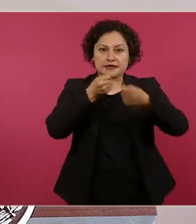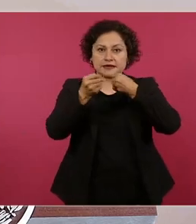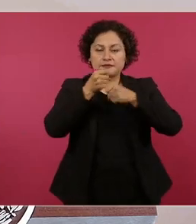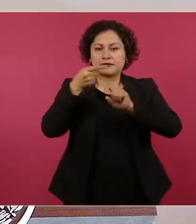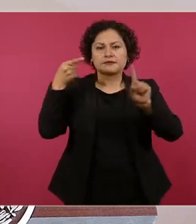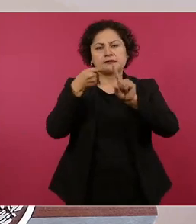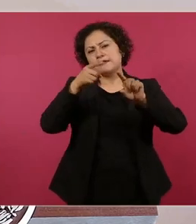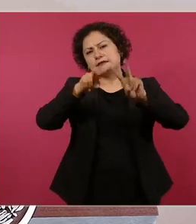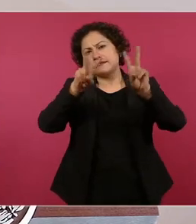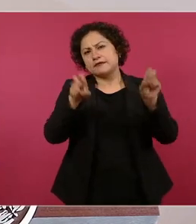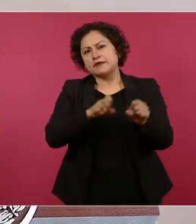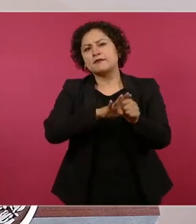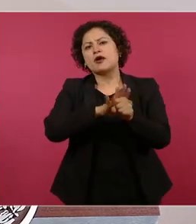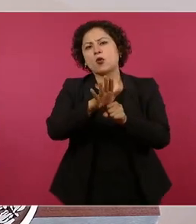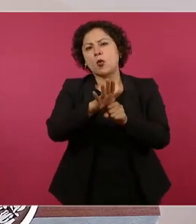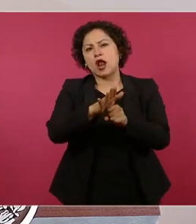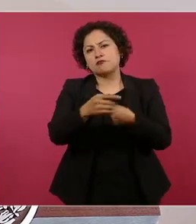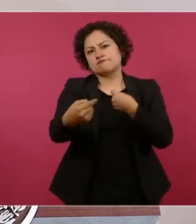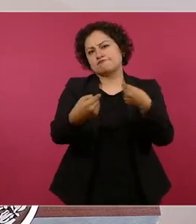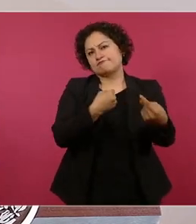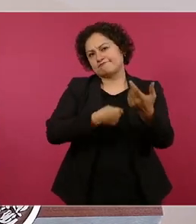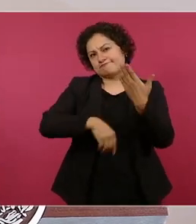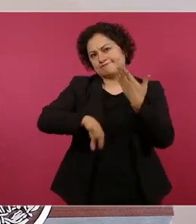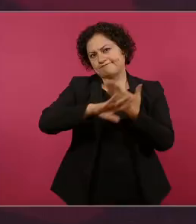en el contexto